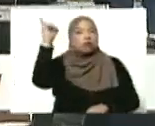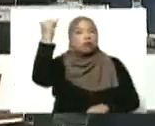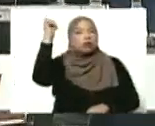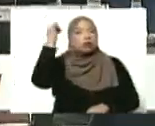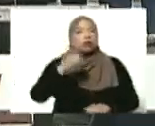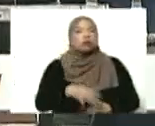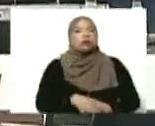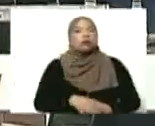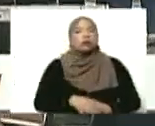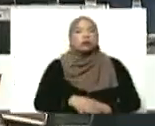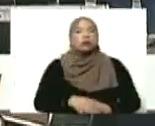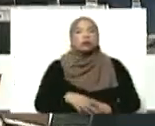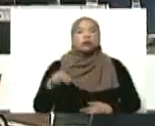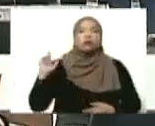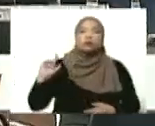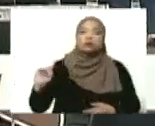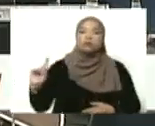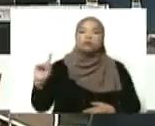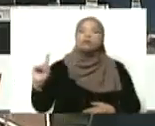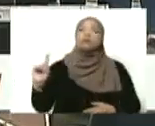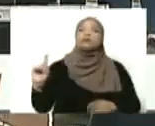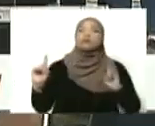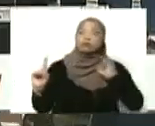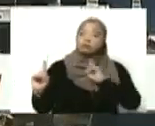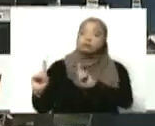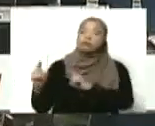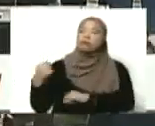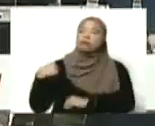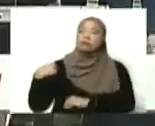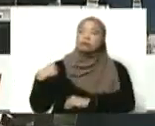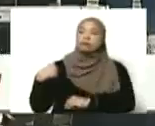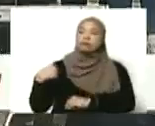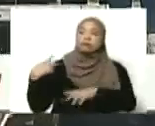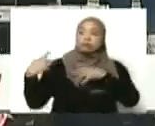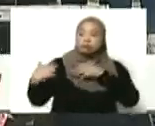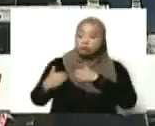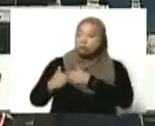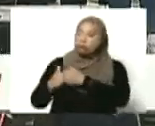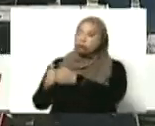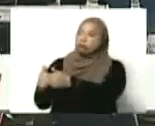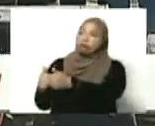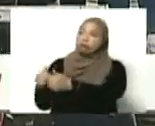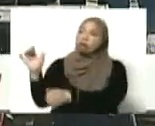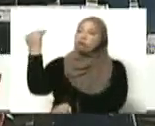Dije que me venía para Yaracuy, ¿ves? Nos veníamos para Yaracuy,